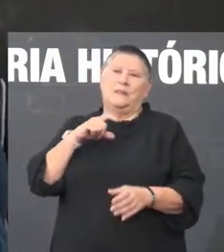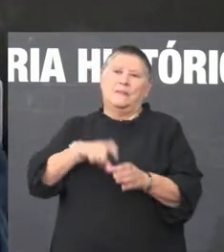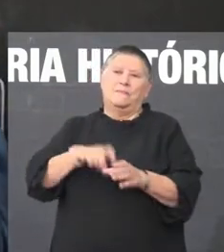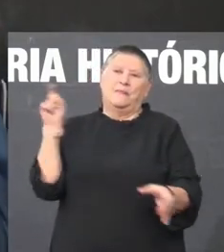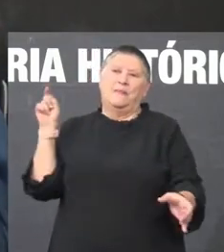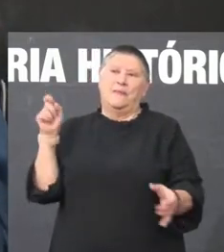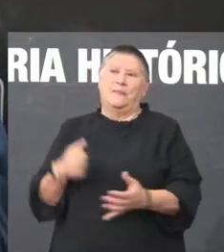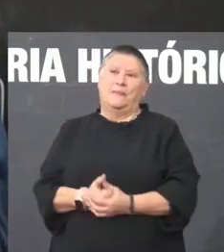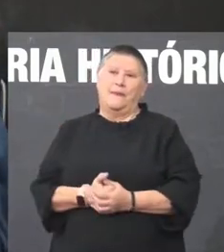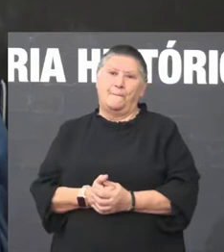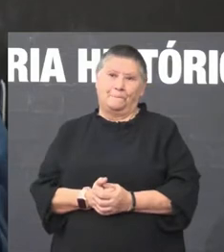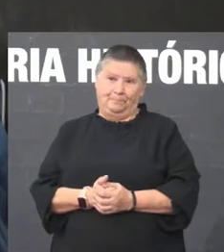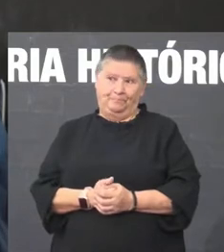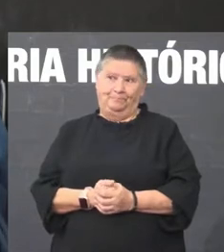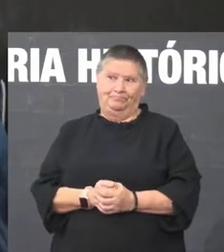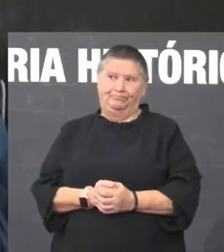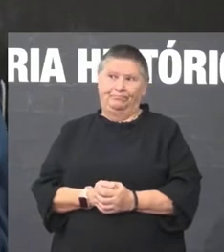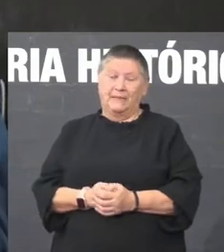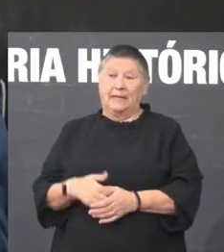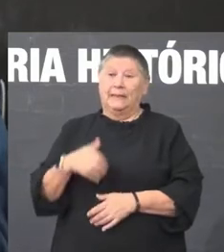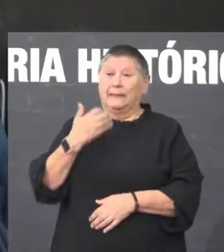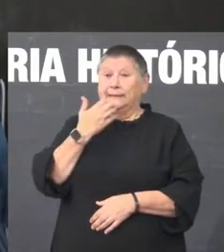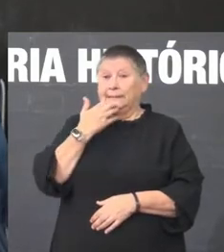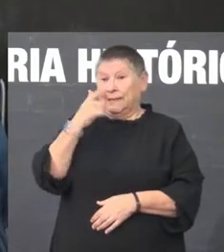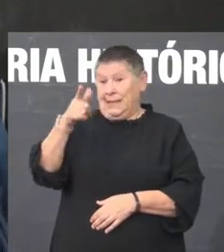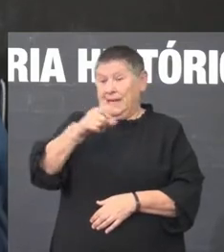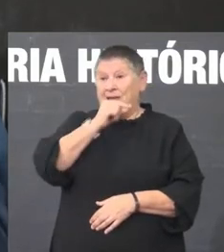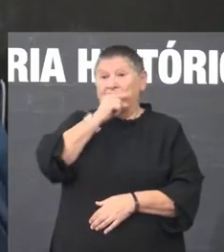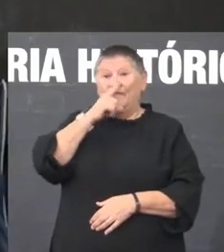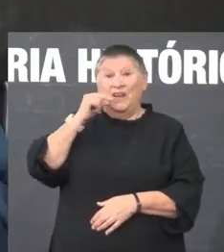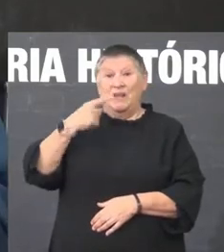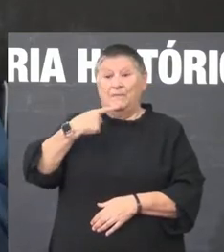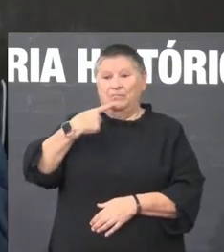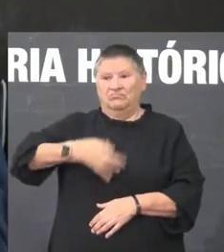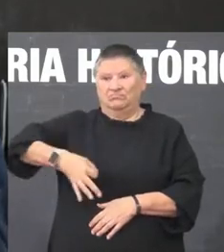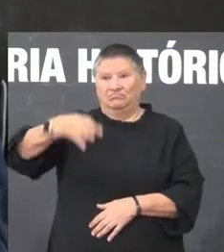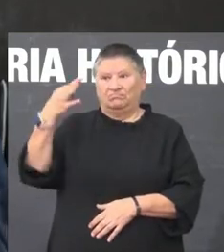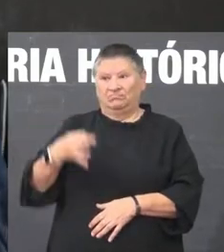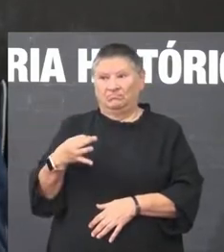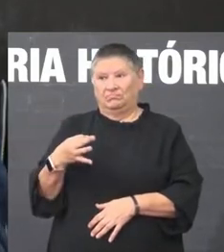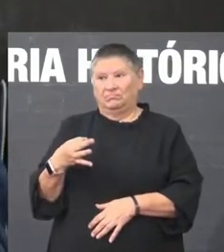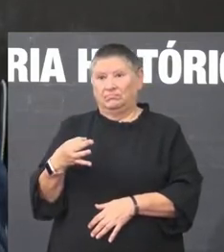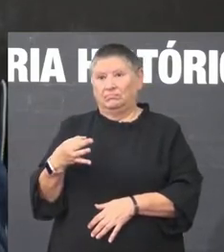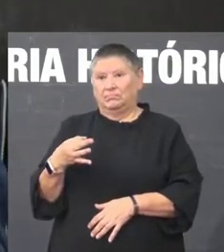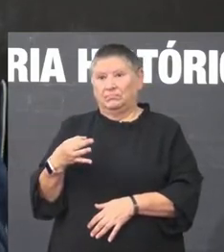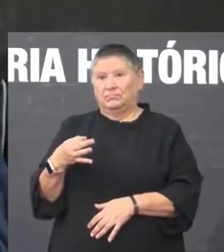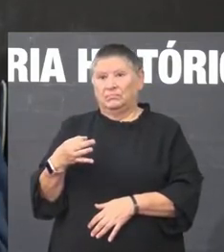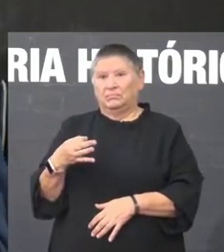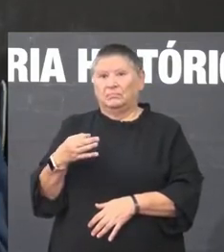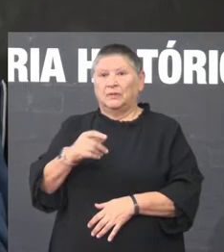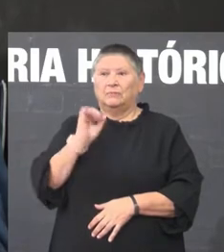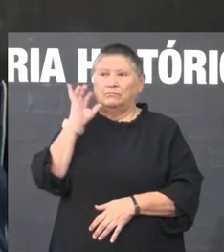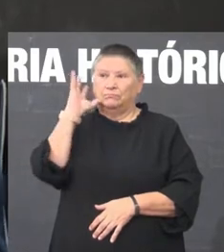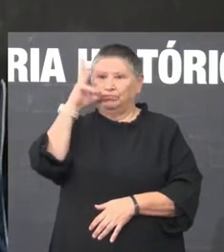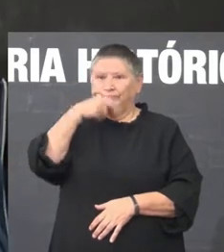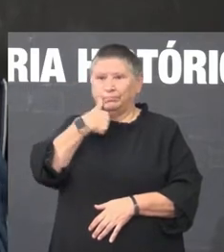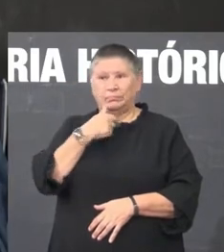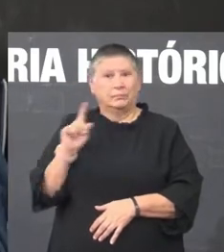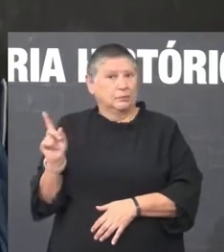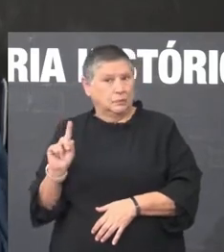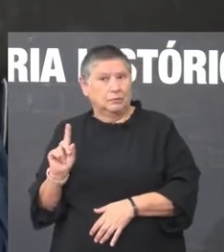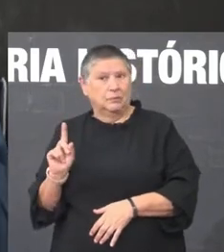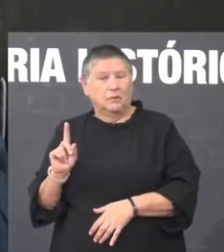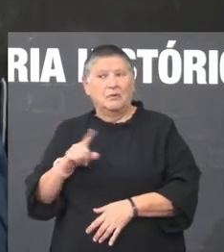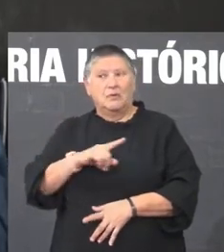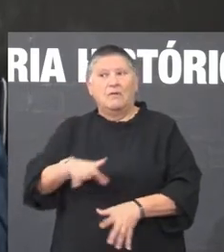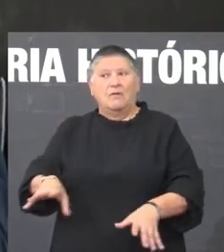Claro, si Felipe González esto lo afirma y no se sonroja y